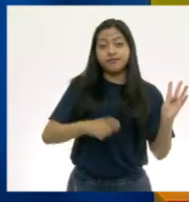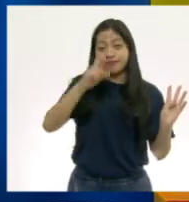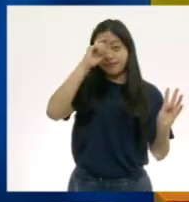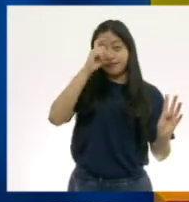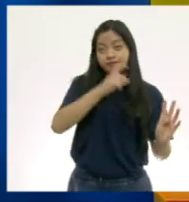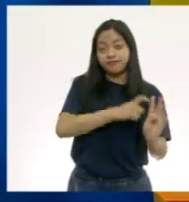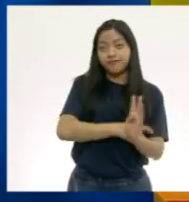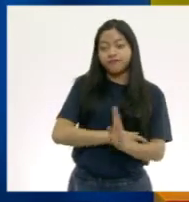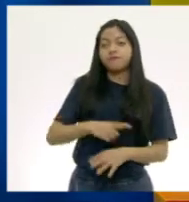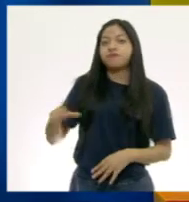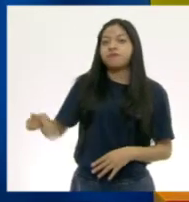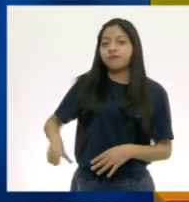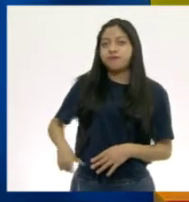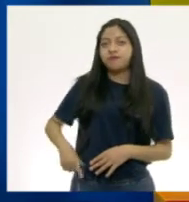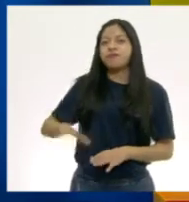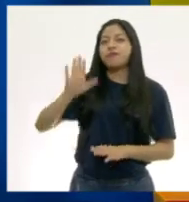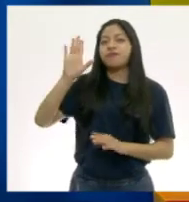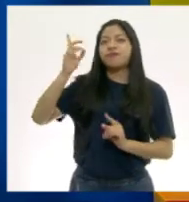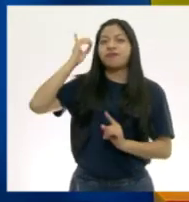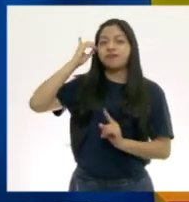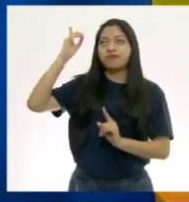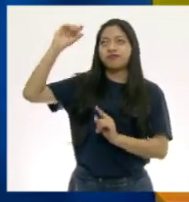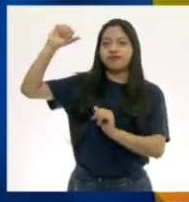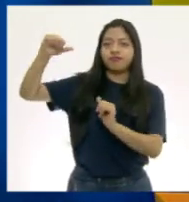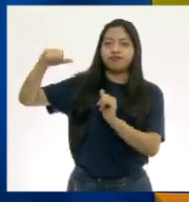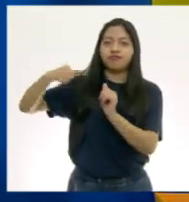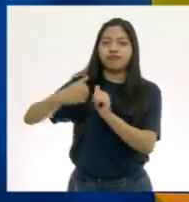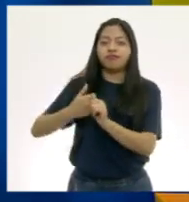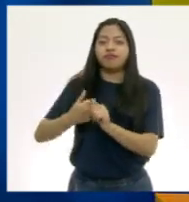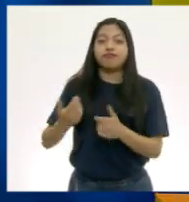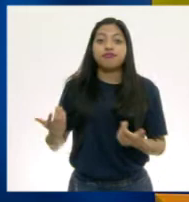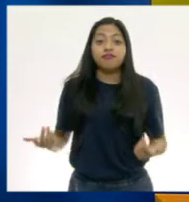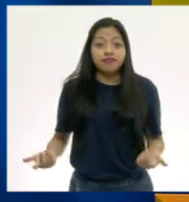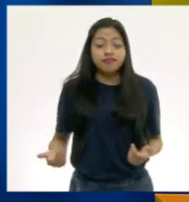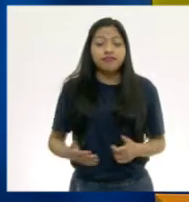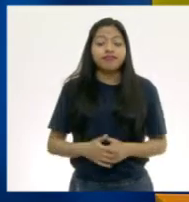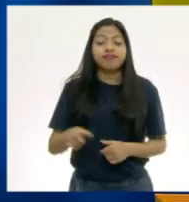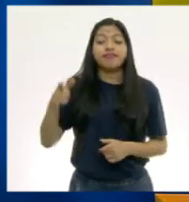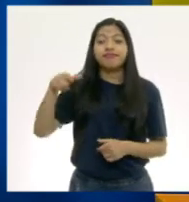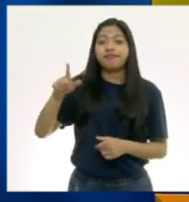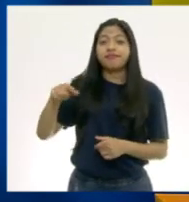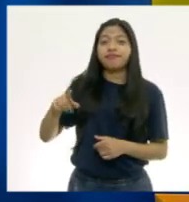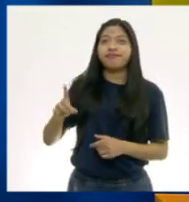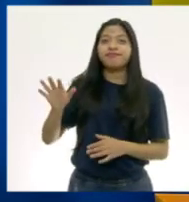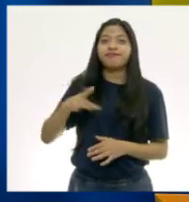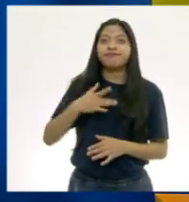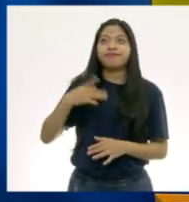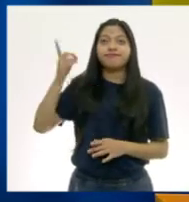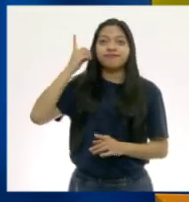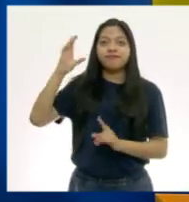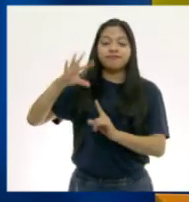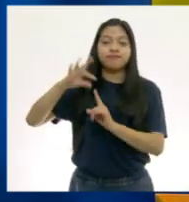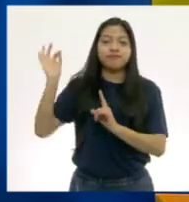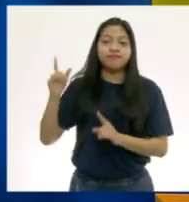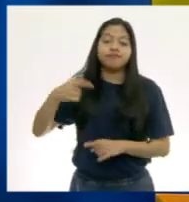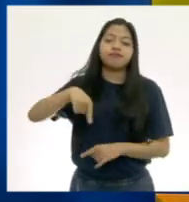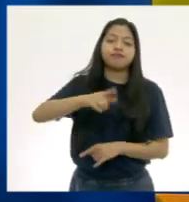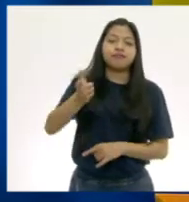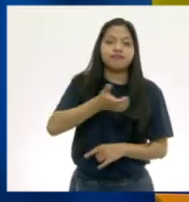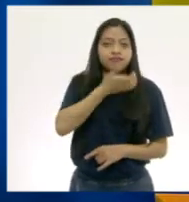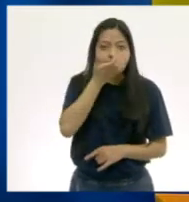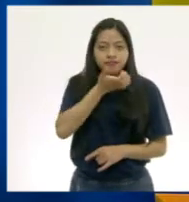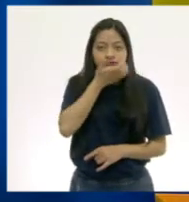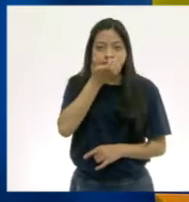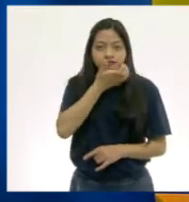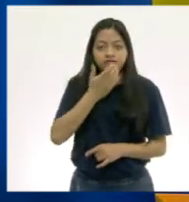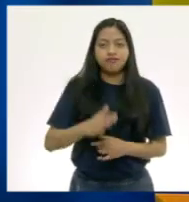un gobernante de naturaleza divina. Su función, para los egipcios, se remontaba a los dioses que, según la tradición,